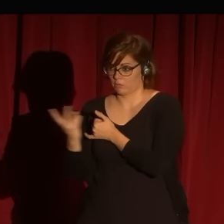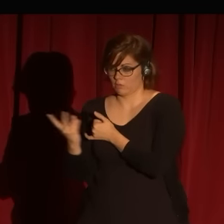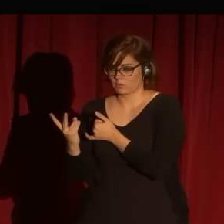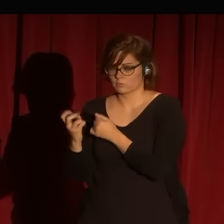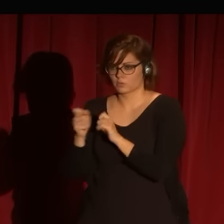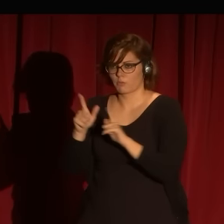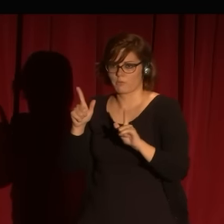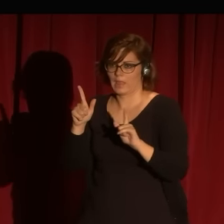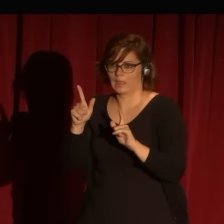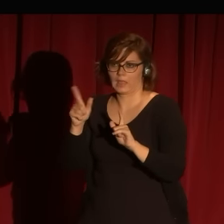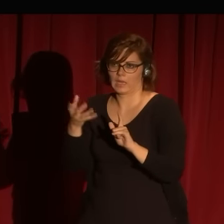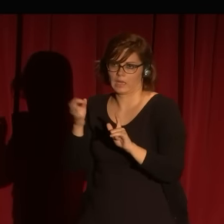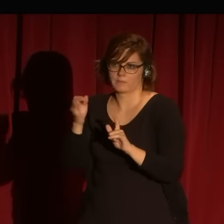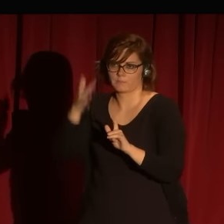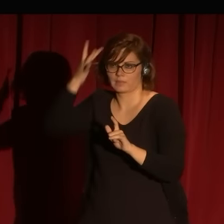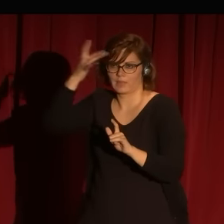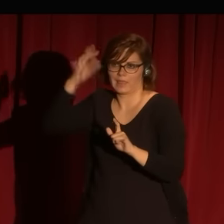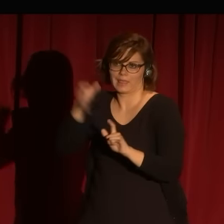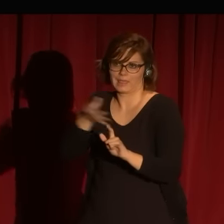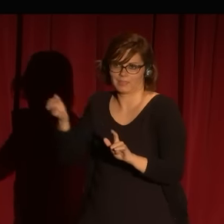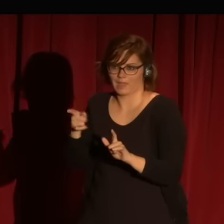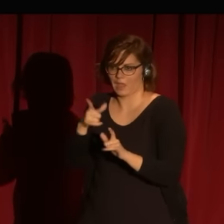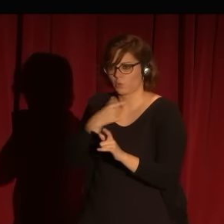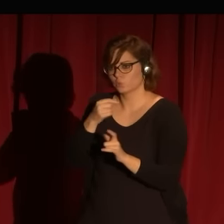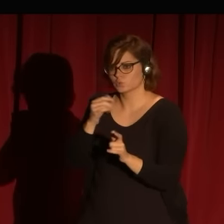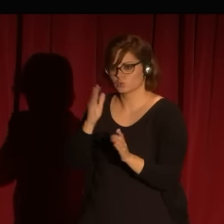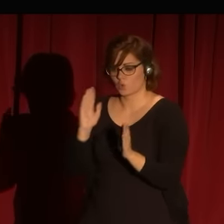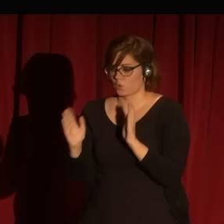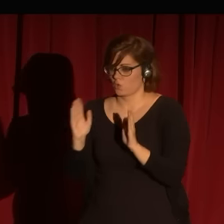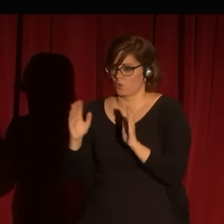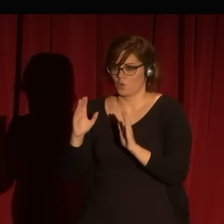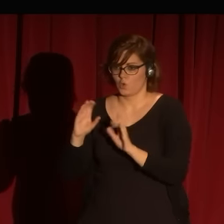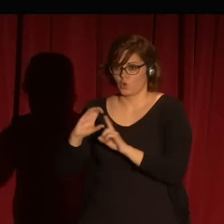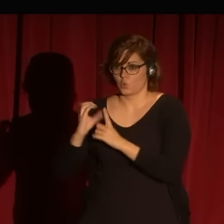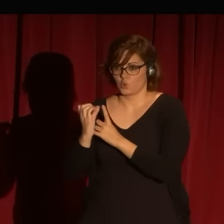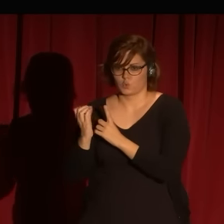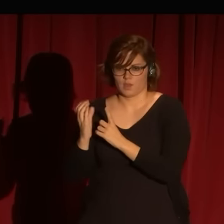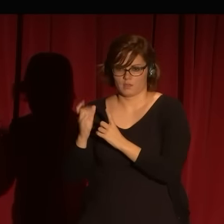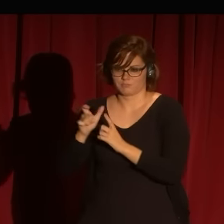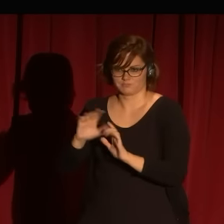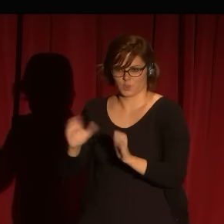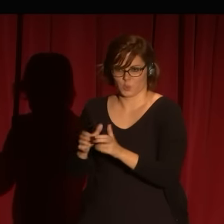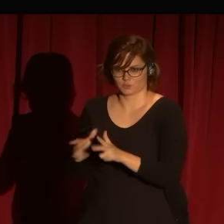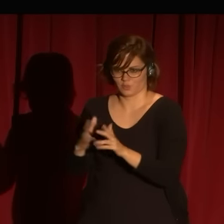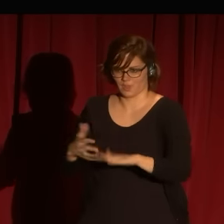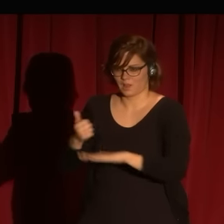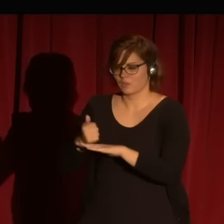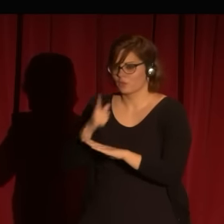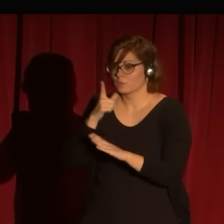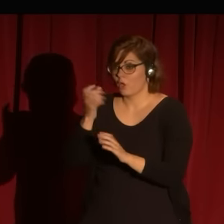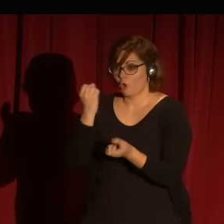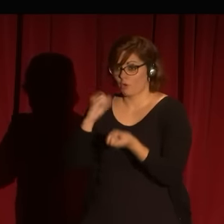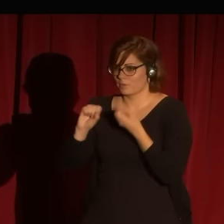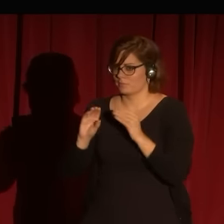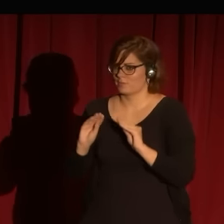imagen ideal de los gustos culturales de la élite que está conformándose según el modelo de comportamiento